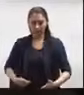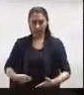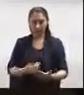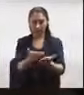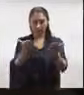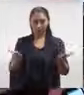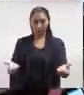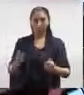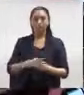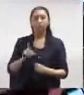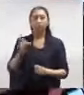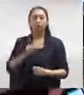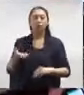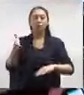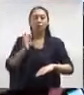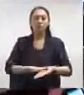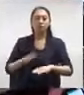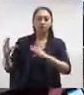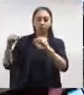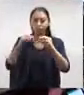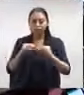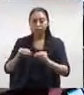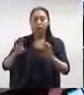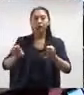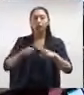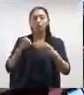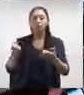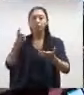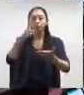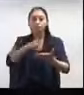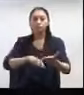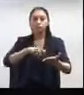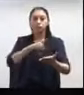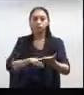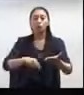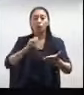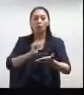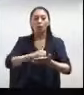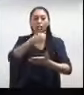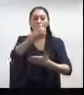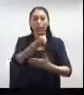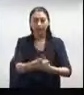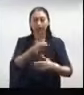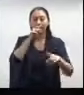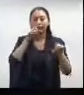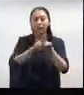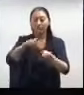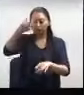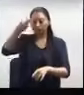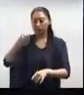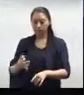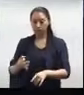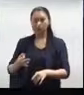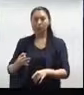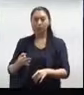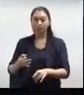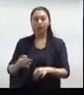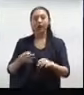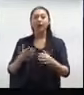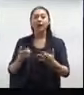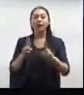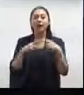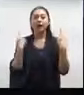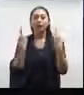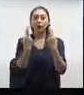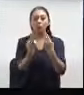No habiendo más discusión, se entrará a votar por el orden del día y la ratificación de celebrar